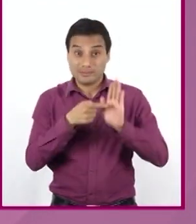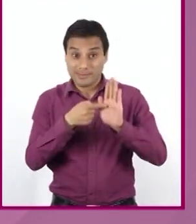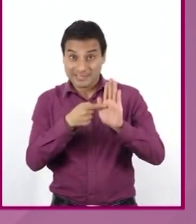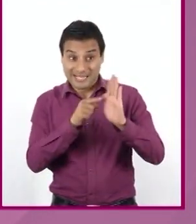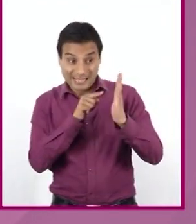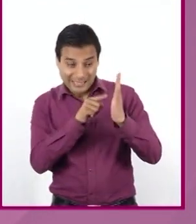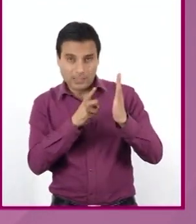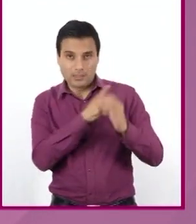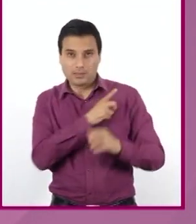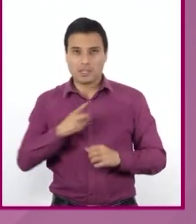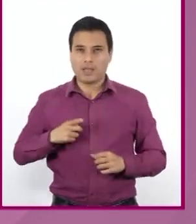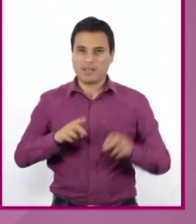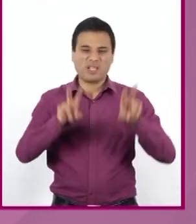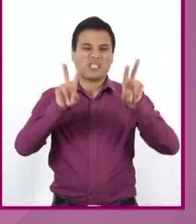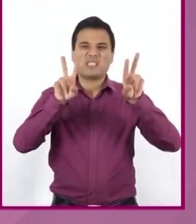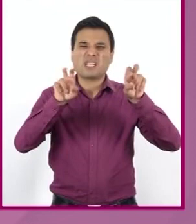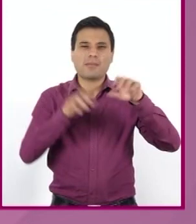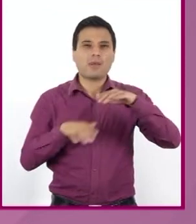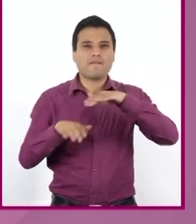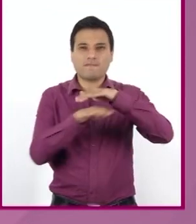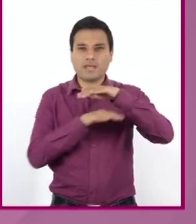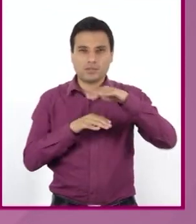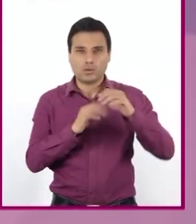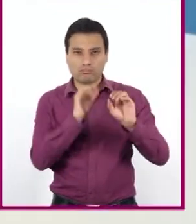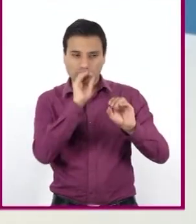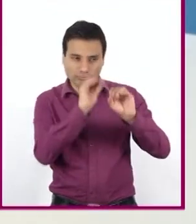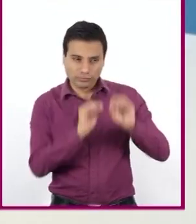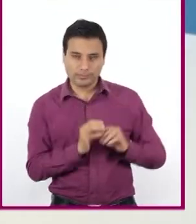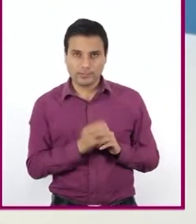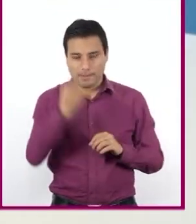y características básicas para explicar y entender el tema.